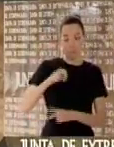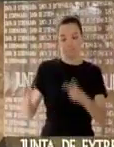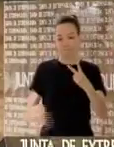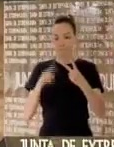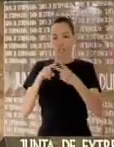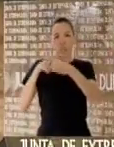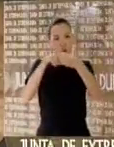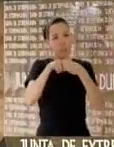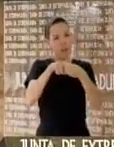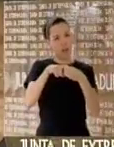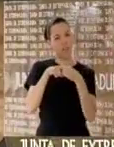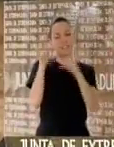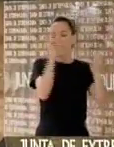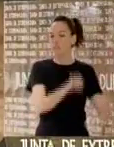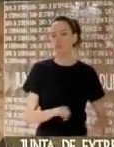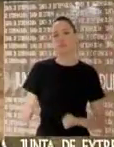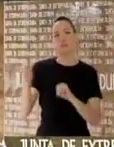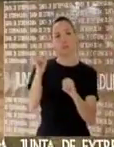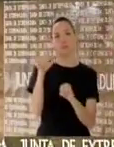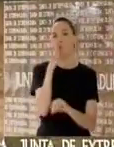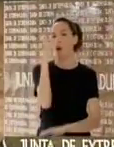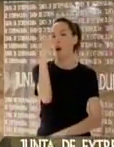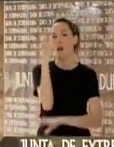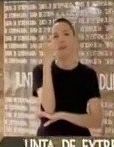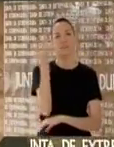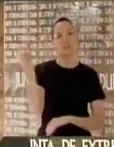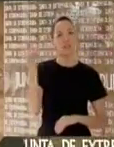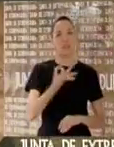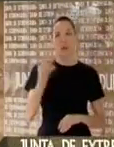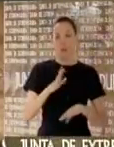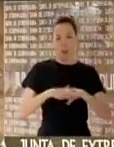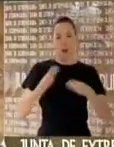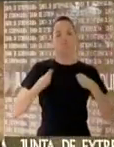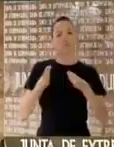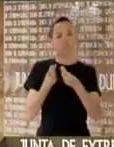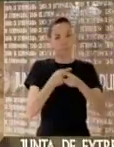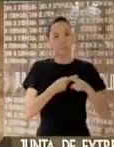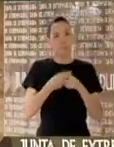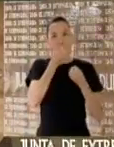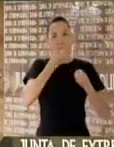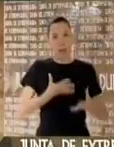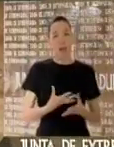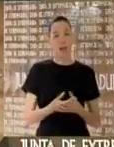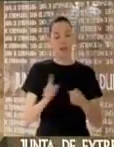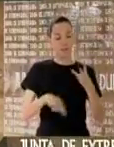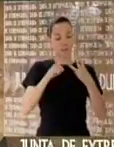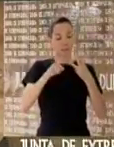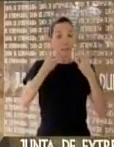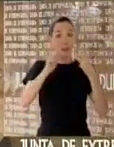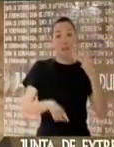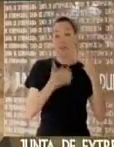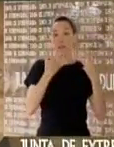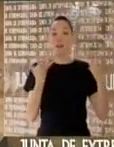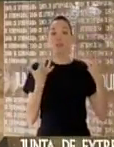solidaridad como un instrumento esencial y básico de la convivencia, lo es